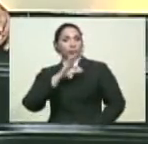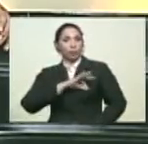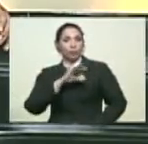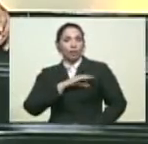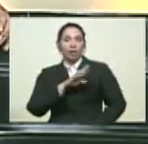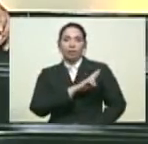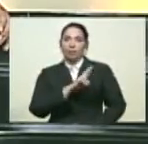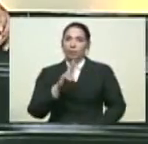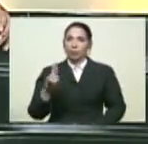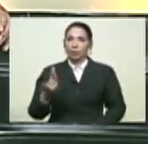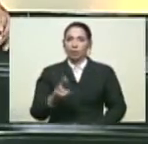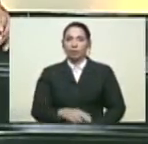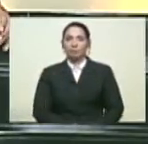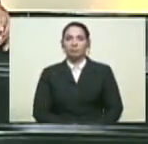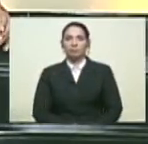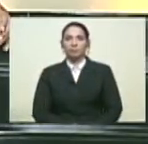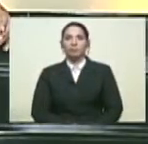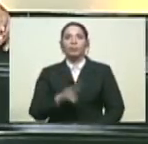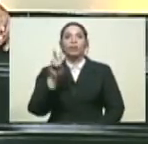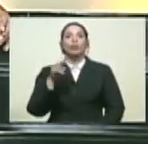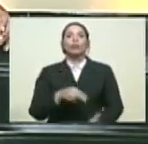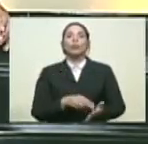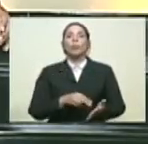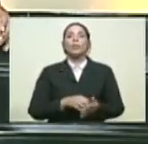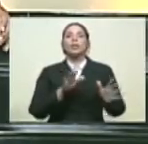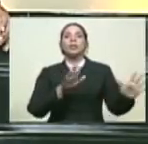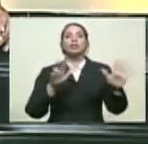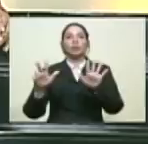republicana del